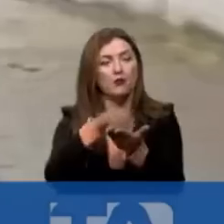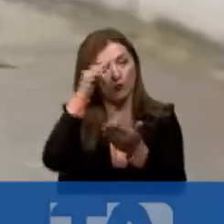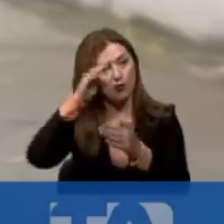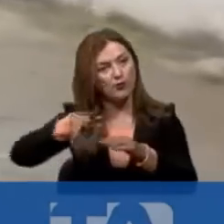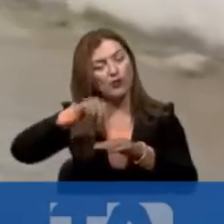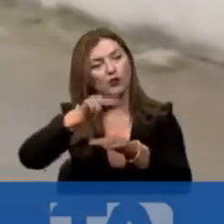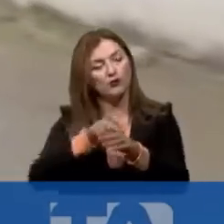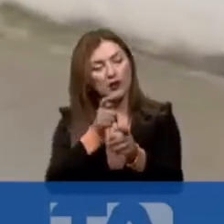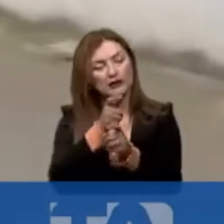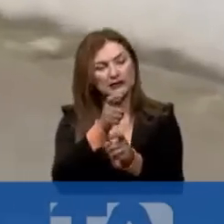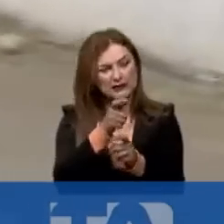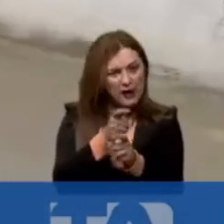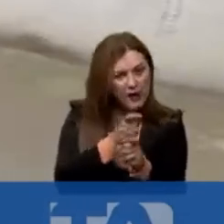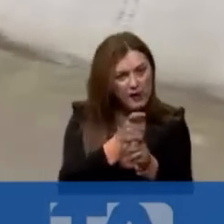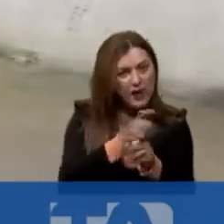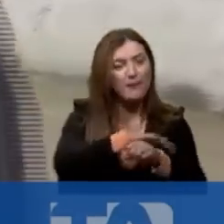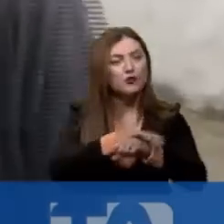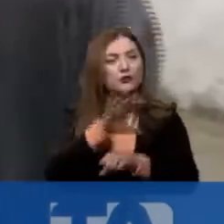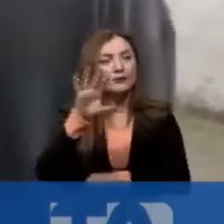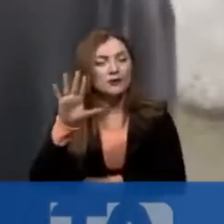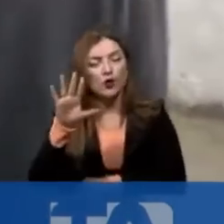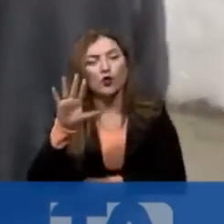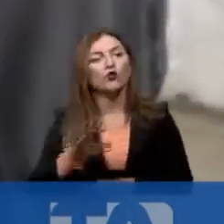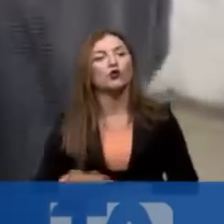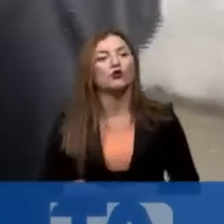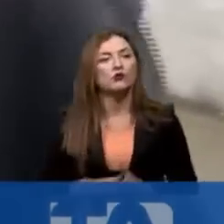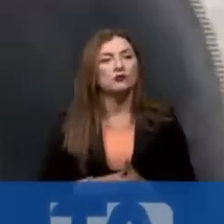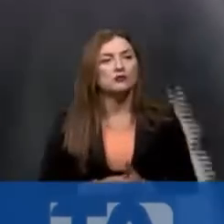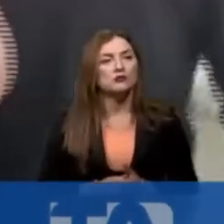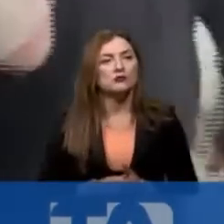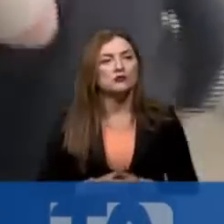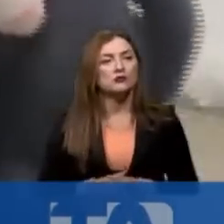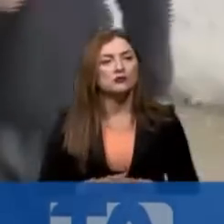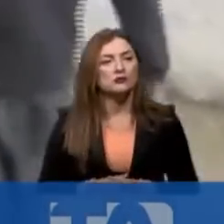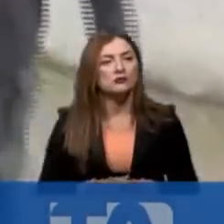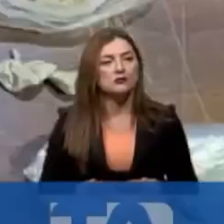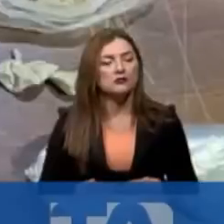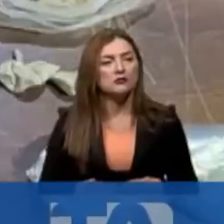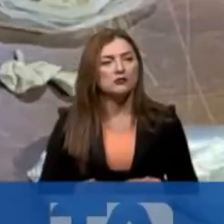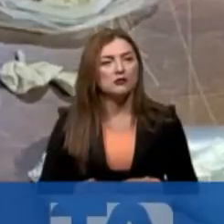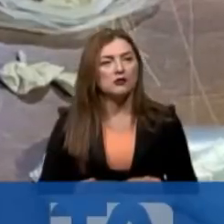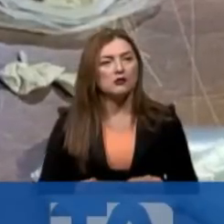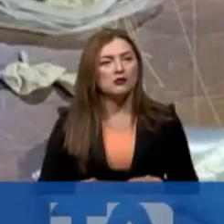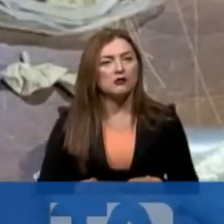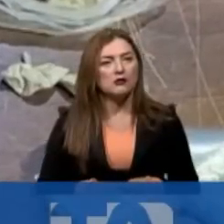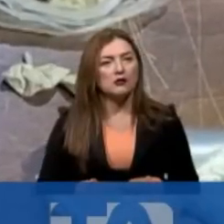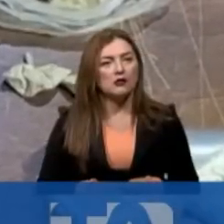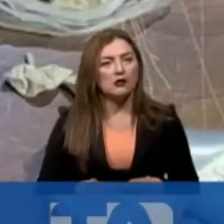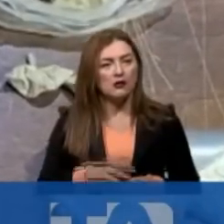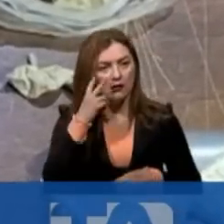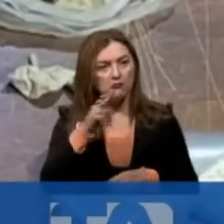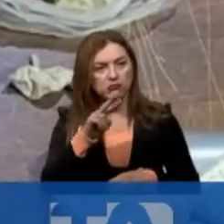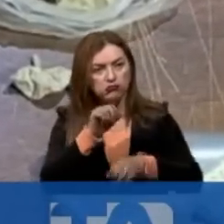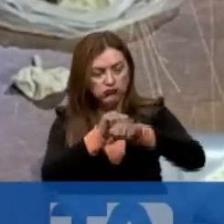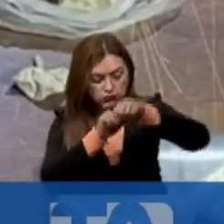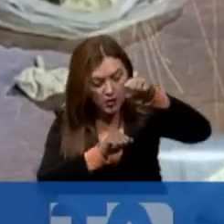policía capturaron a 5 sujetos. En el sector del barrio oriental, en donde se encuentra en poder de estos